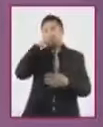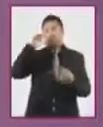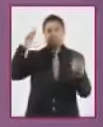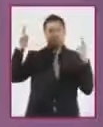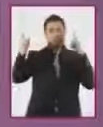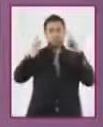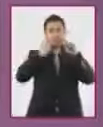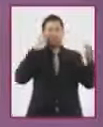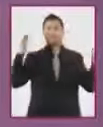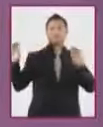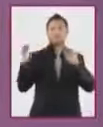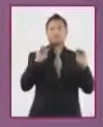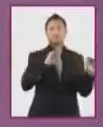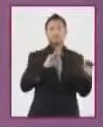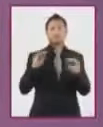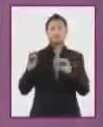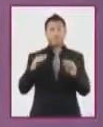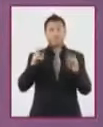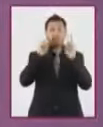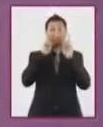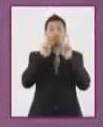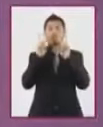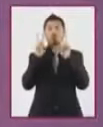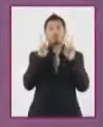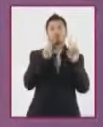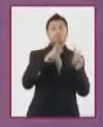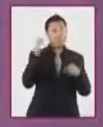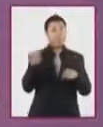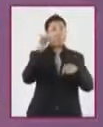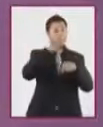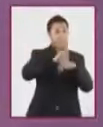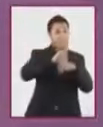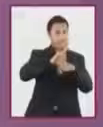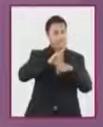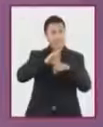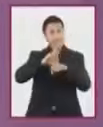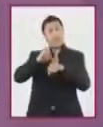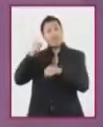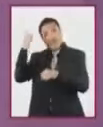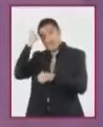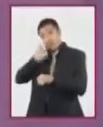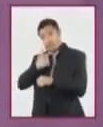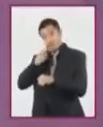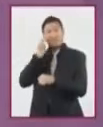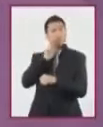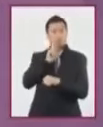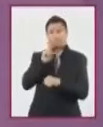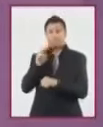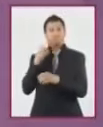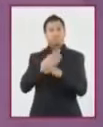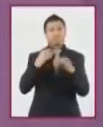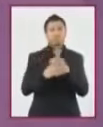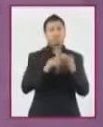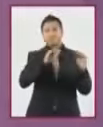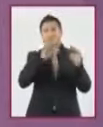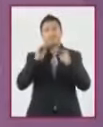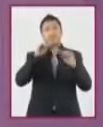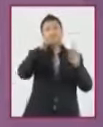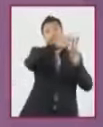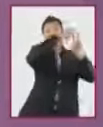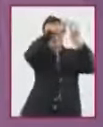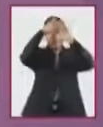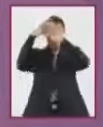en movimiento y esto lo podemos observar con el día y la noche. El movimiento de los cuerpos celestes,